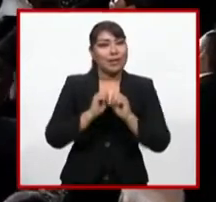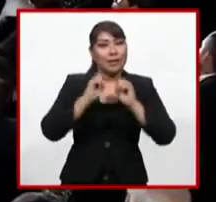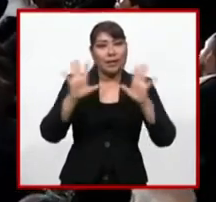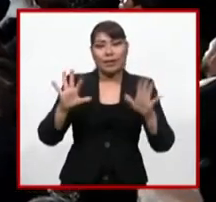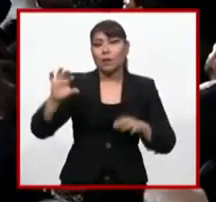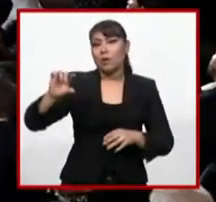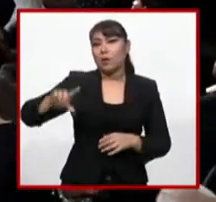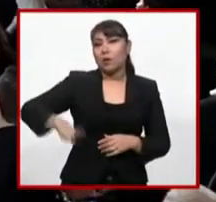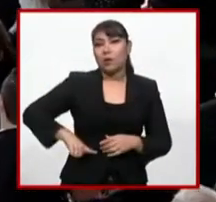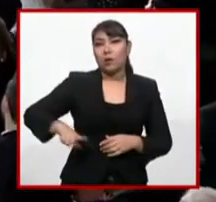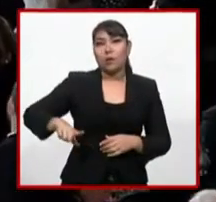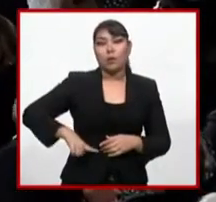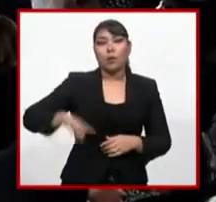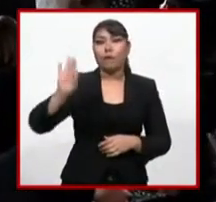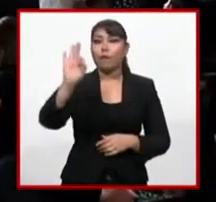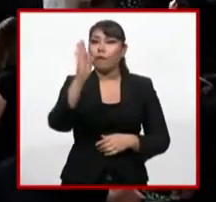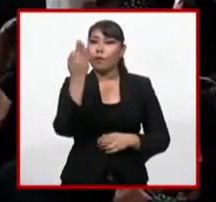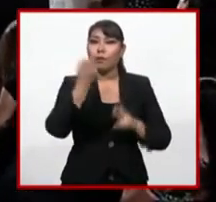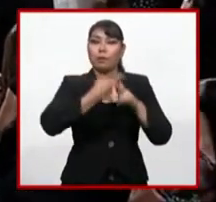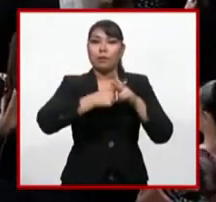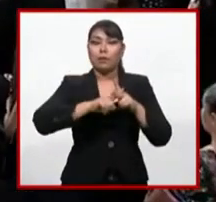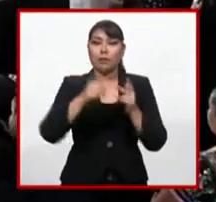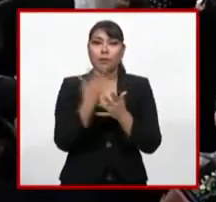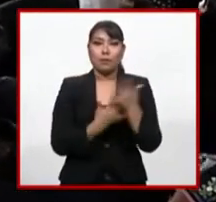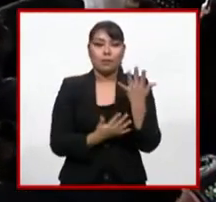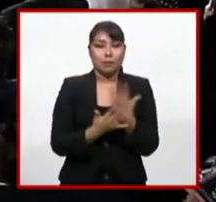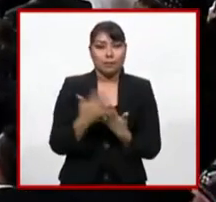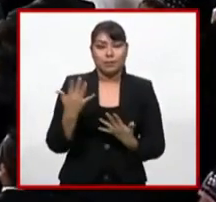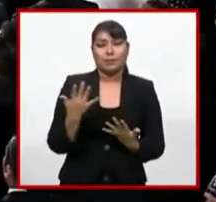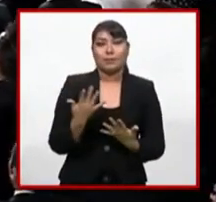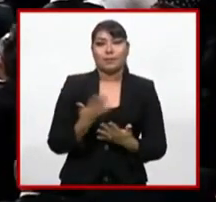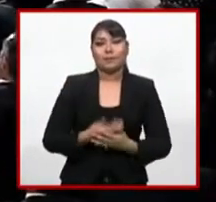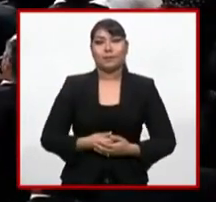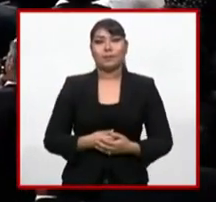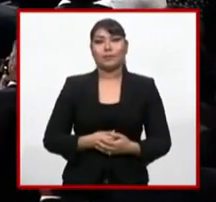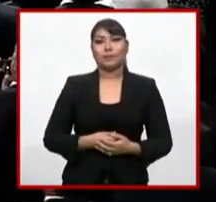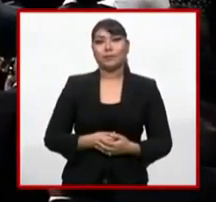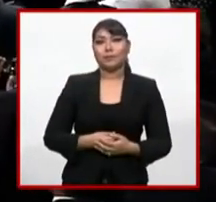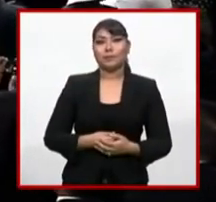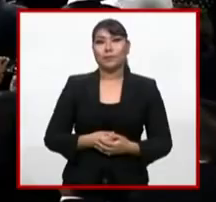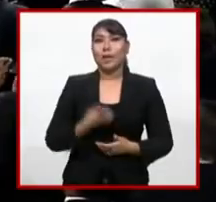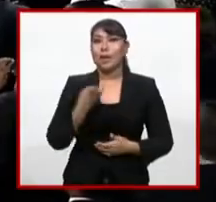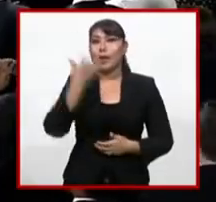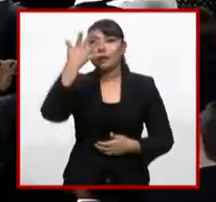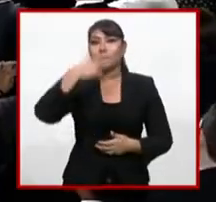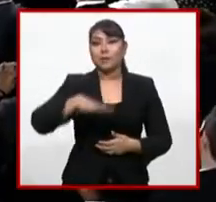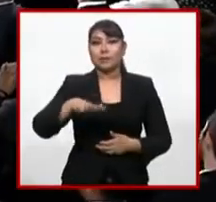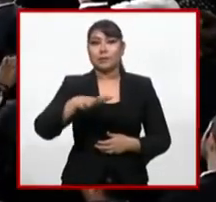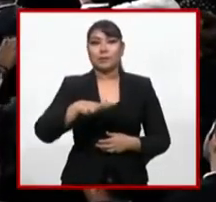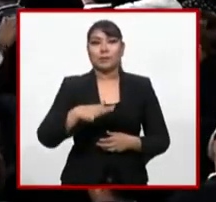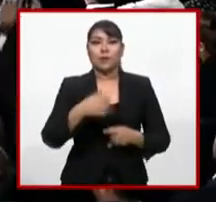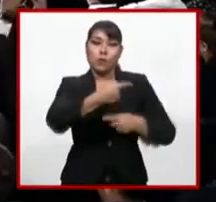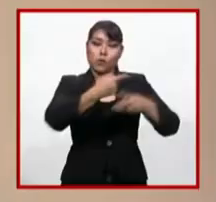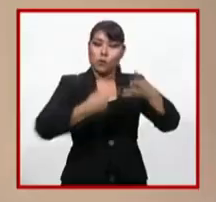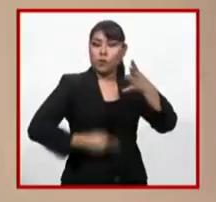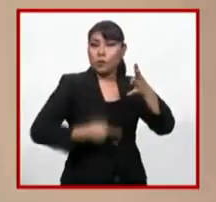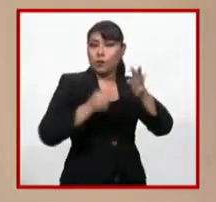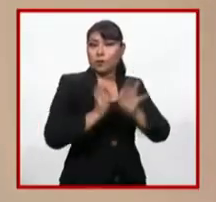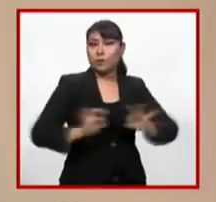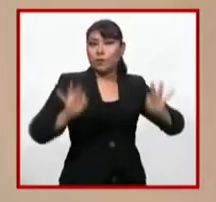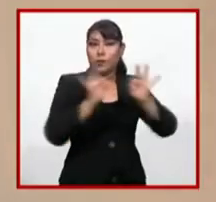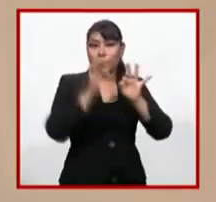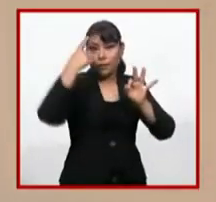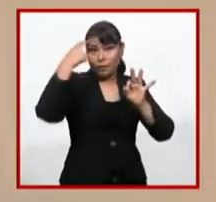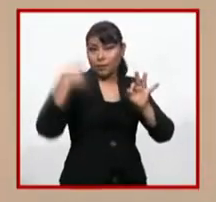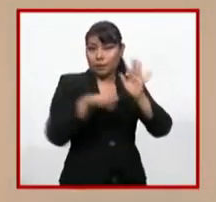gobierno federal y con las 10 áreas francas que se estarán generando, este desarrollo está